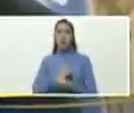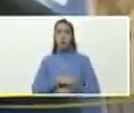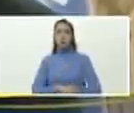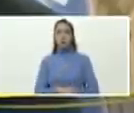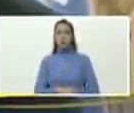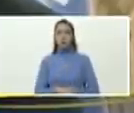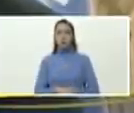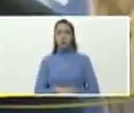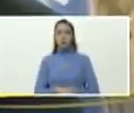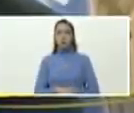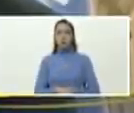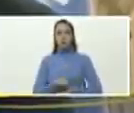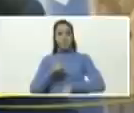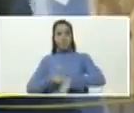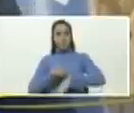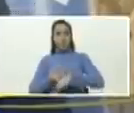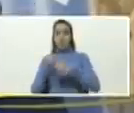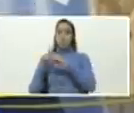una más larga que la otra.